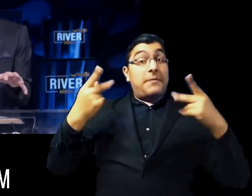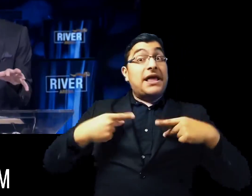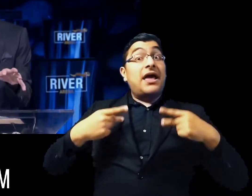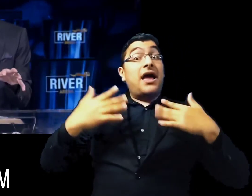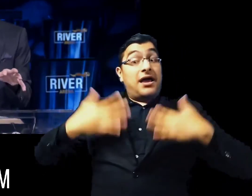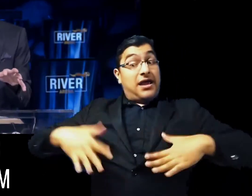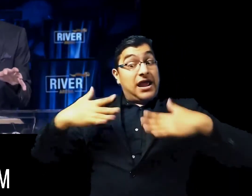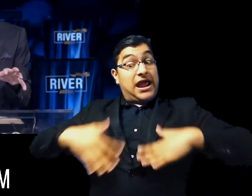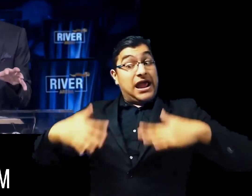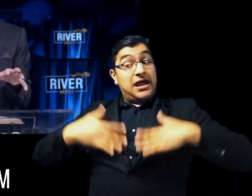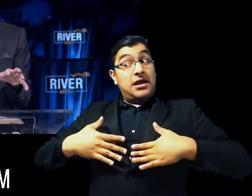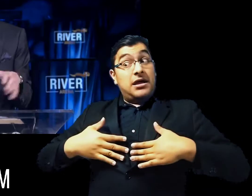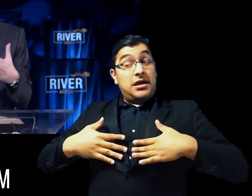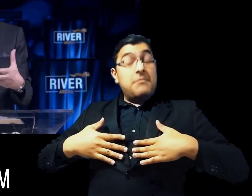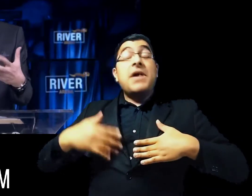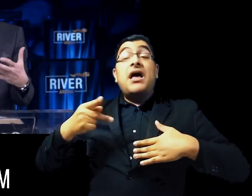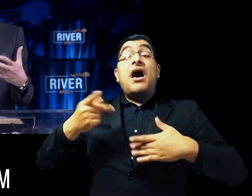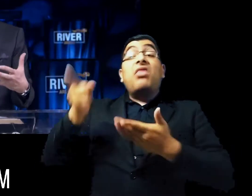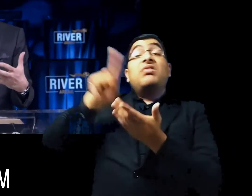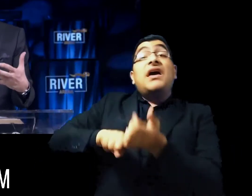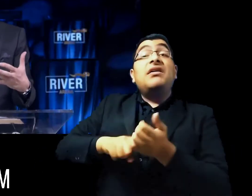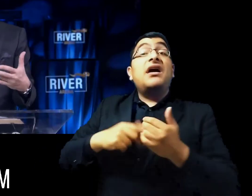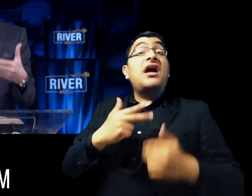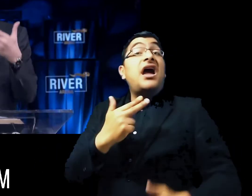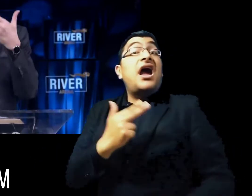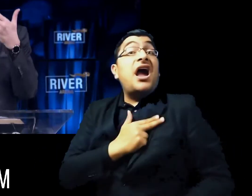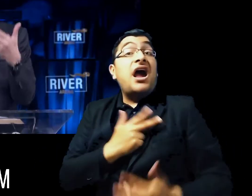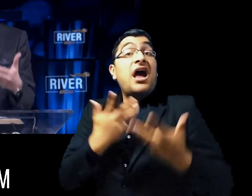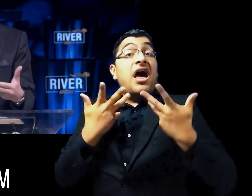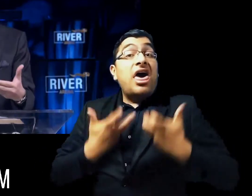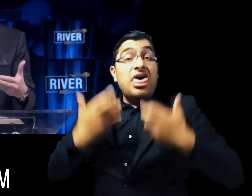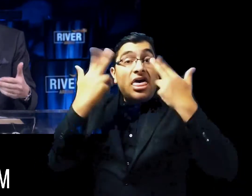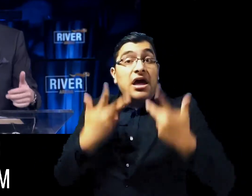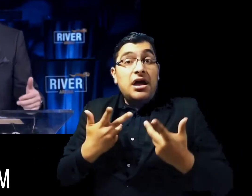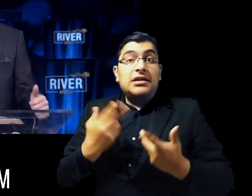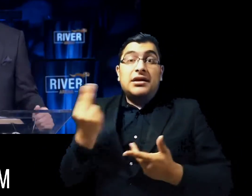por dentro. Y necesitamos curar la